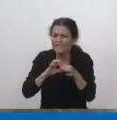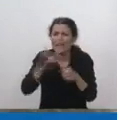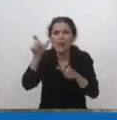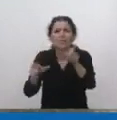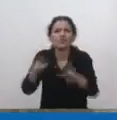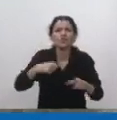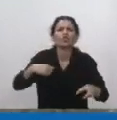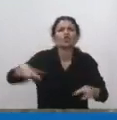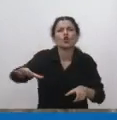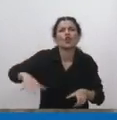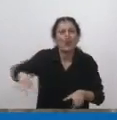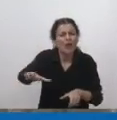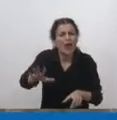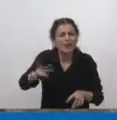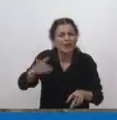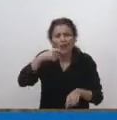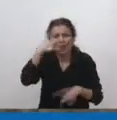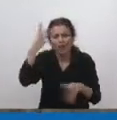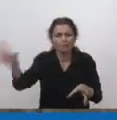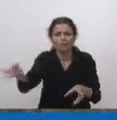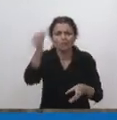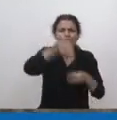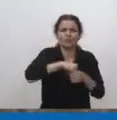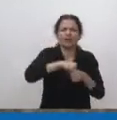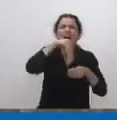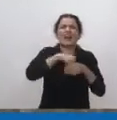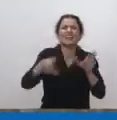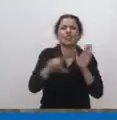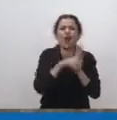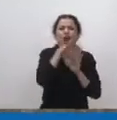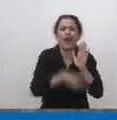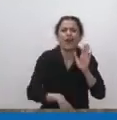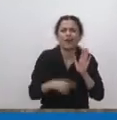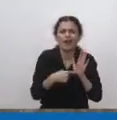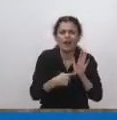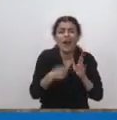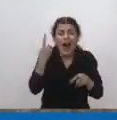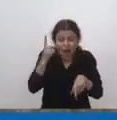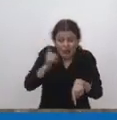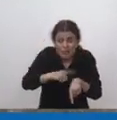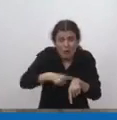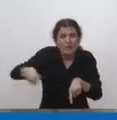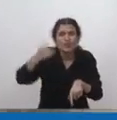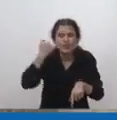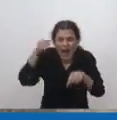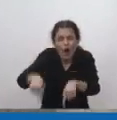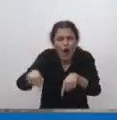este momento está absolutamente devastado.